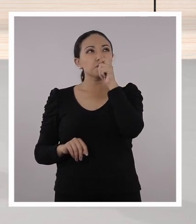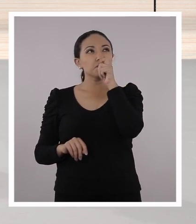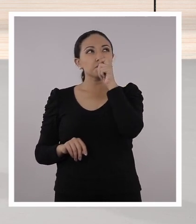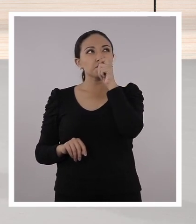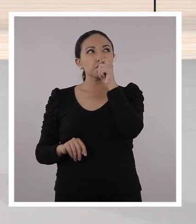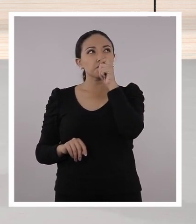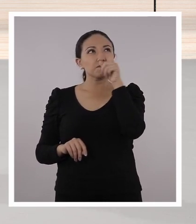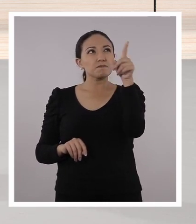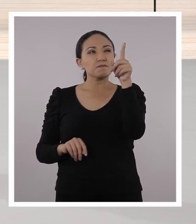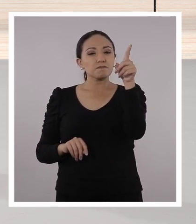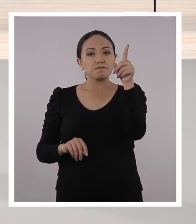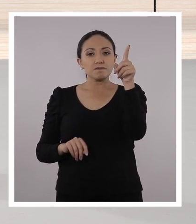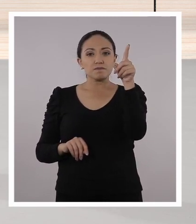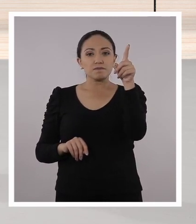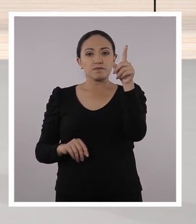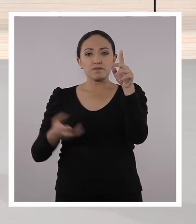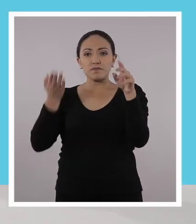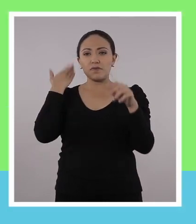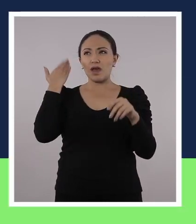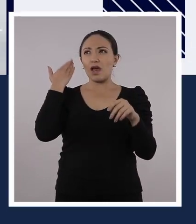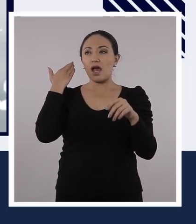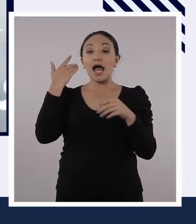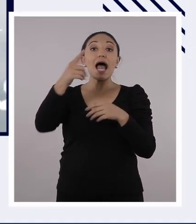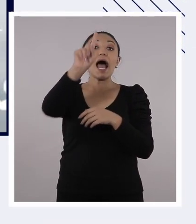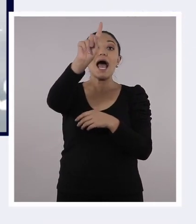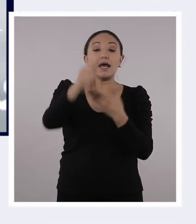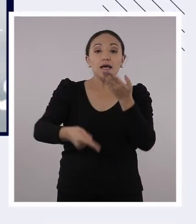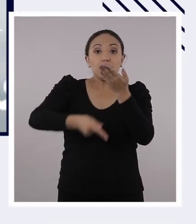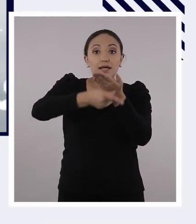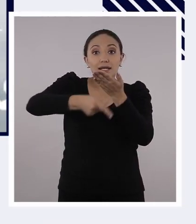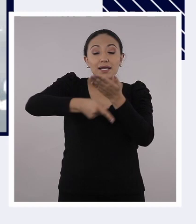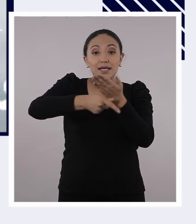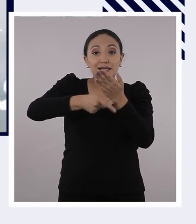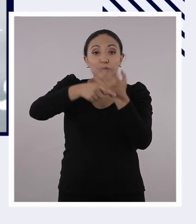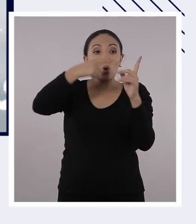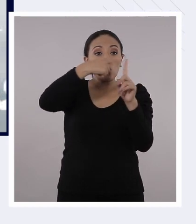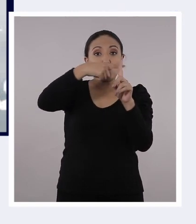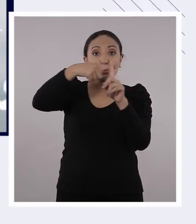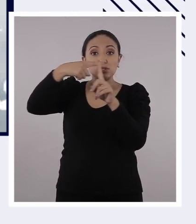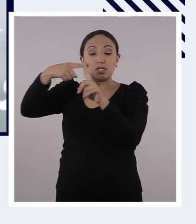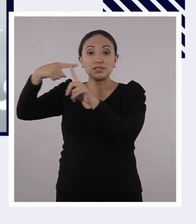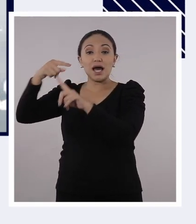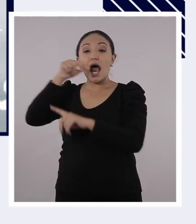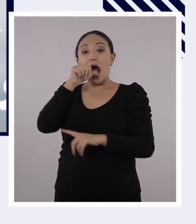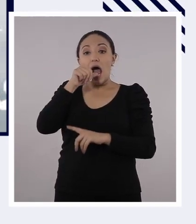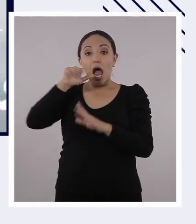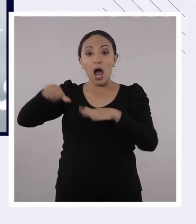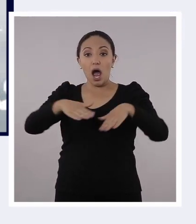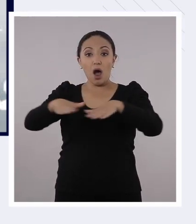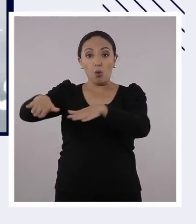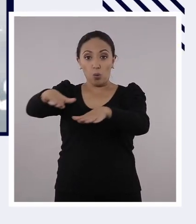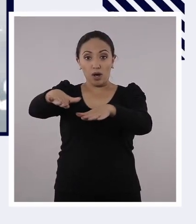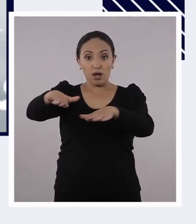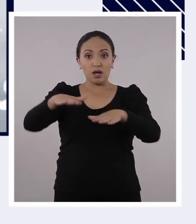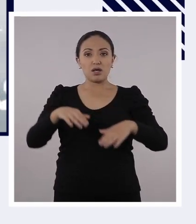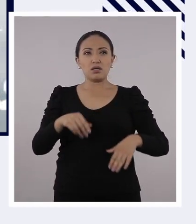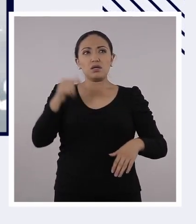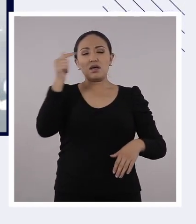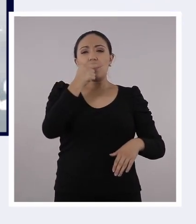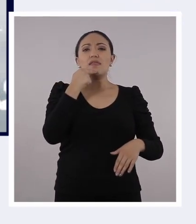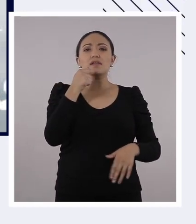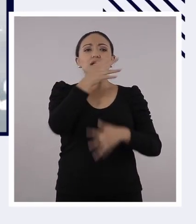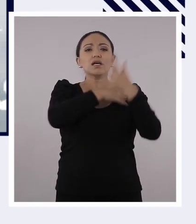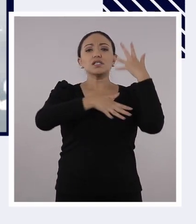Esto va del libro de las cruces sobre el agua, ¿no? Que narra un poco, en tono